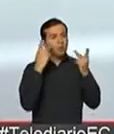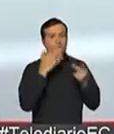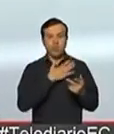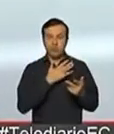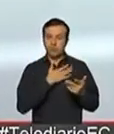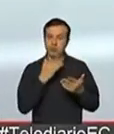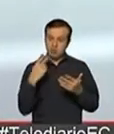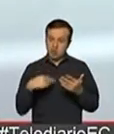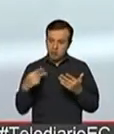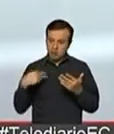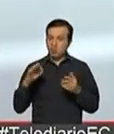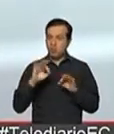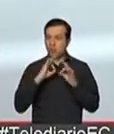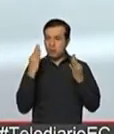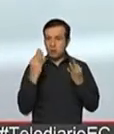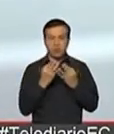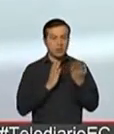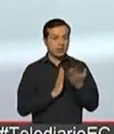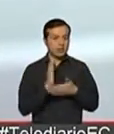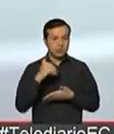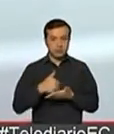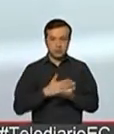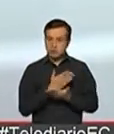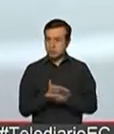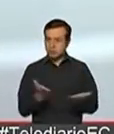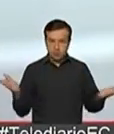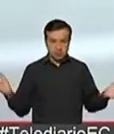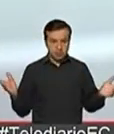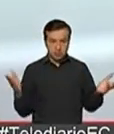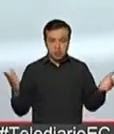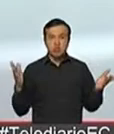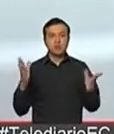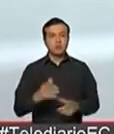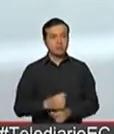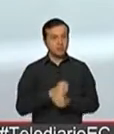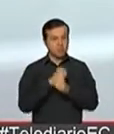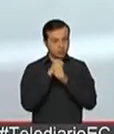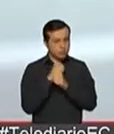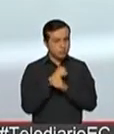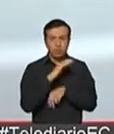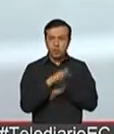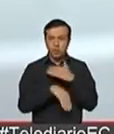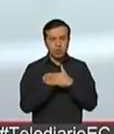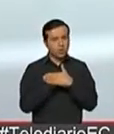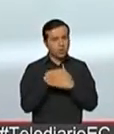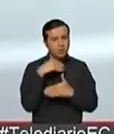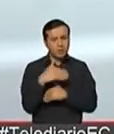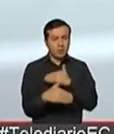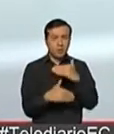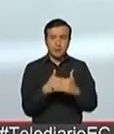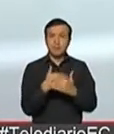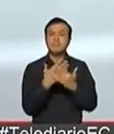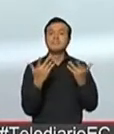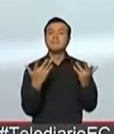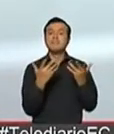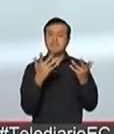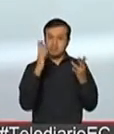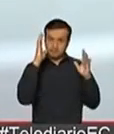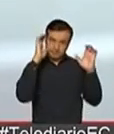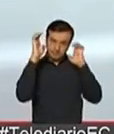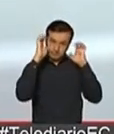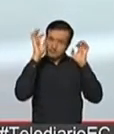nuestras familias tengan accesibilidad universal, de que puedan tener seguridad. Todos estos procesos son los que se generan con